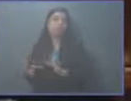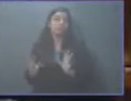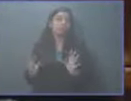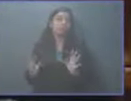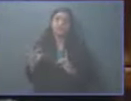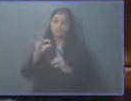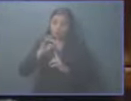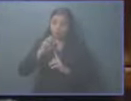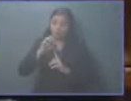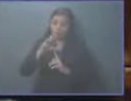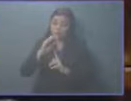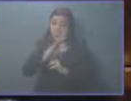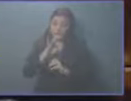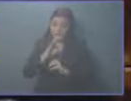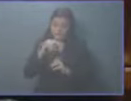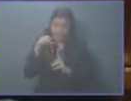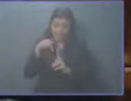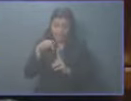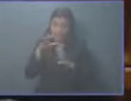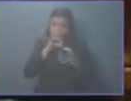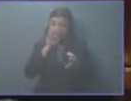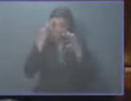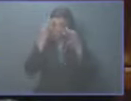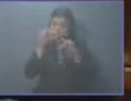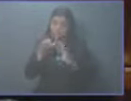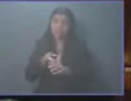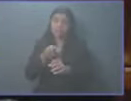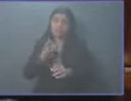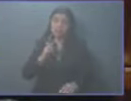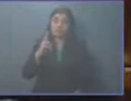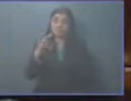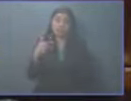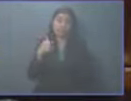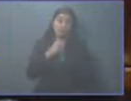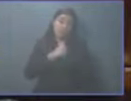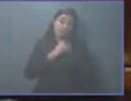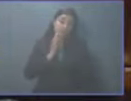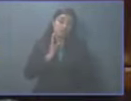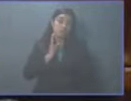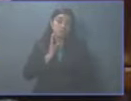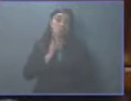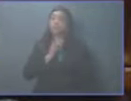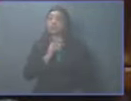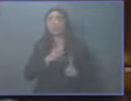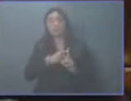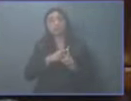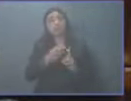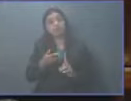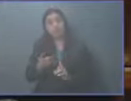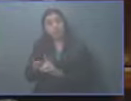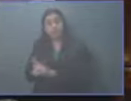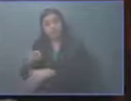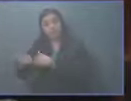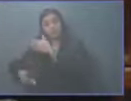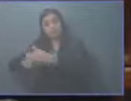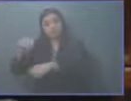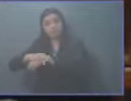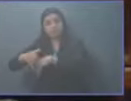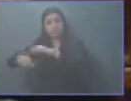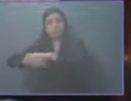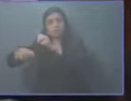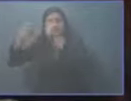él en este momento, al haber renunciado a su condición de viceministro ad honorem, enfrentará el proceso penal sin